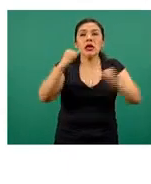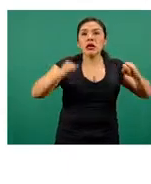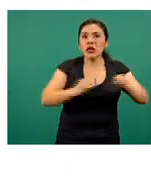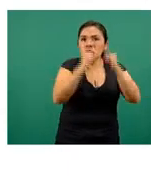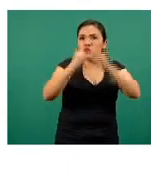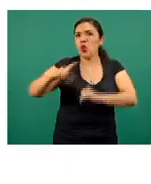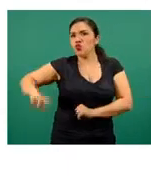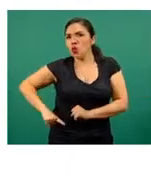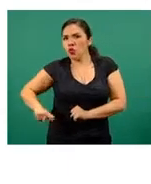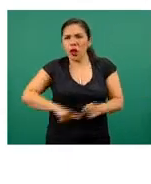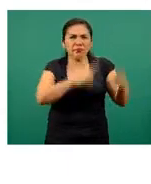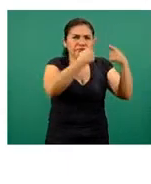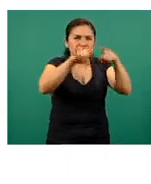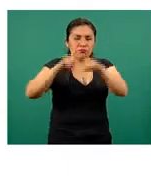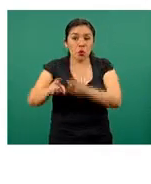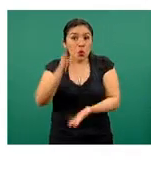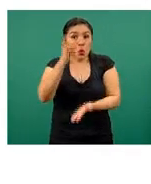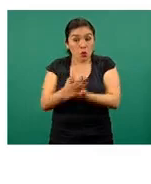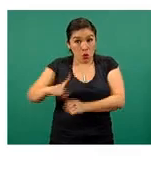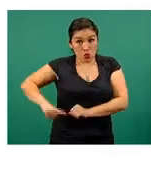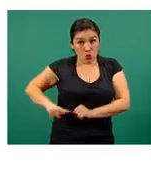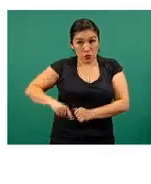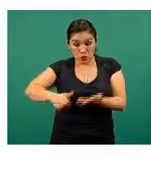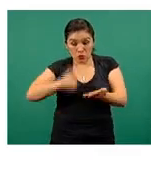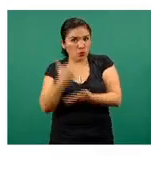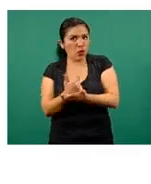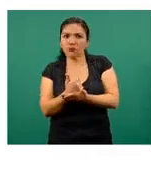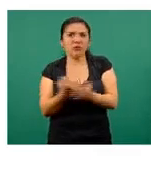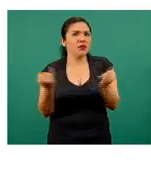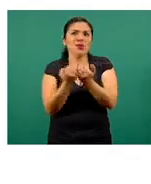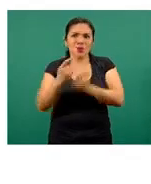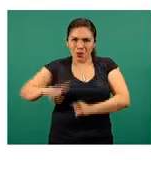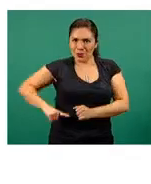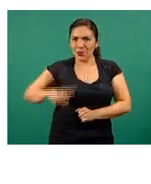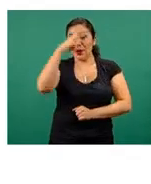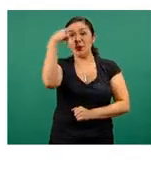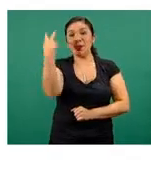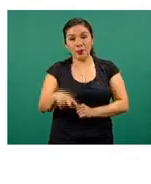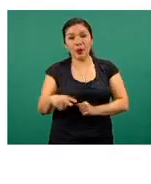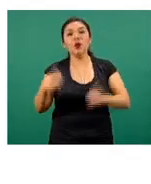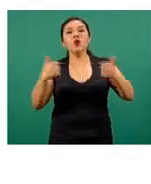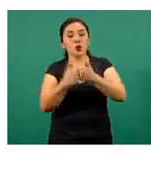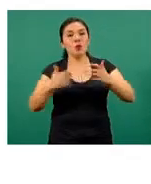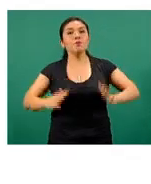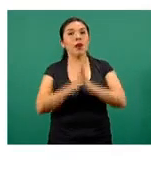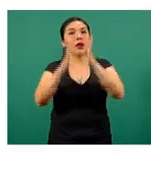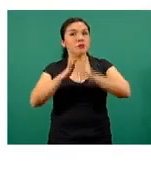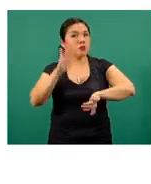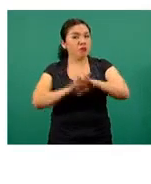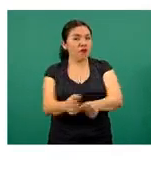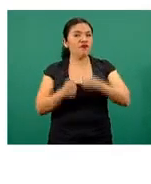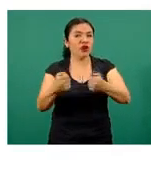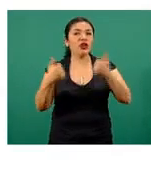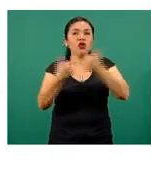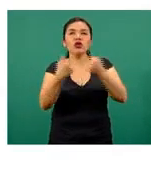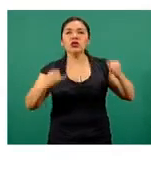instituciones de gobierno, no solamente del gobierno de la ciudad, sino del gobierno de México, con la participación muy intensa de instituciones de salud, como